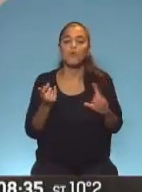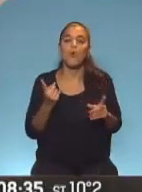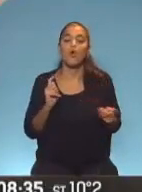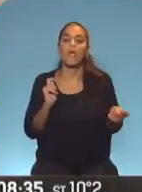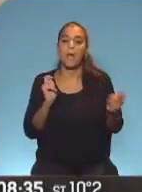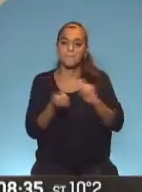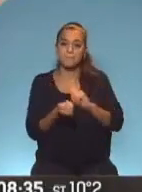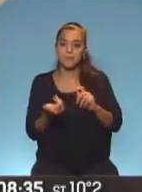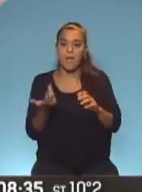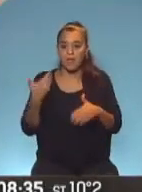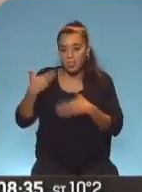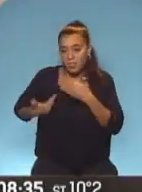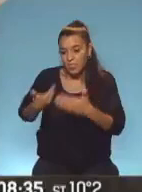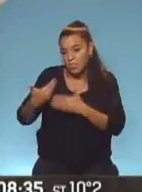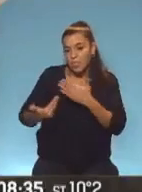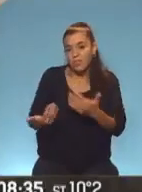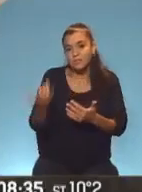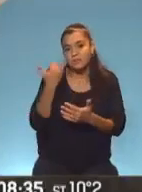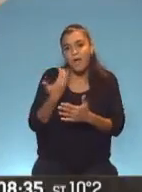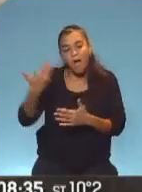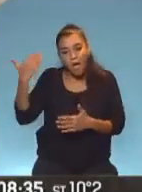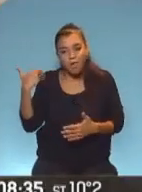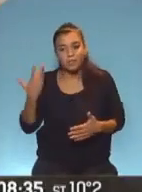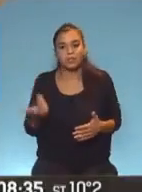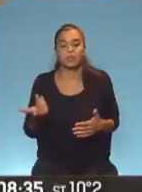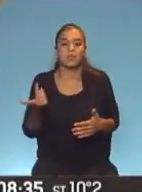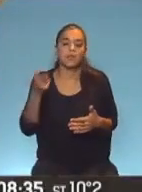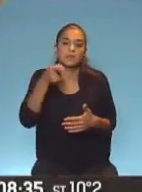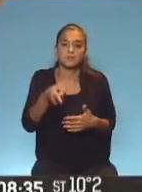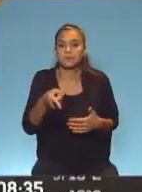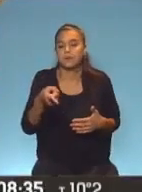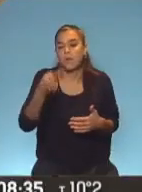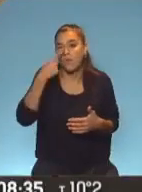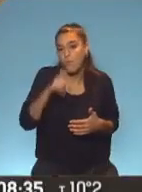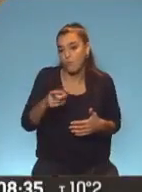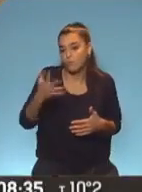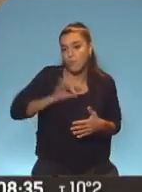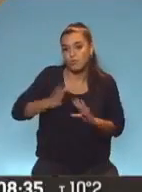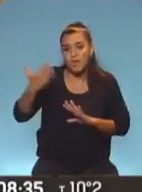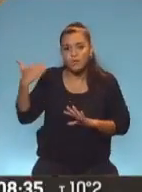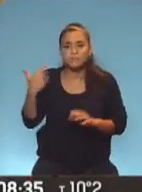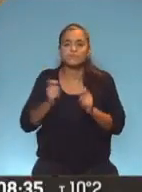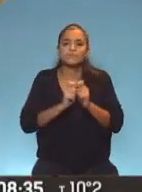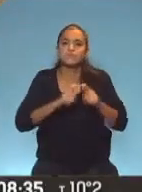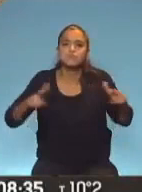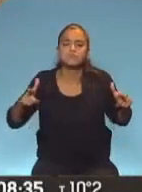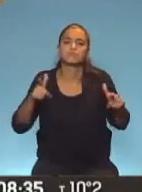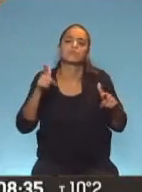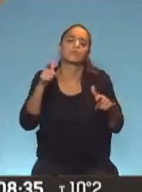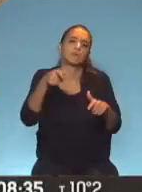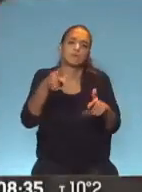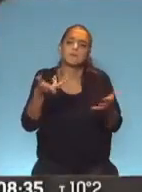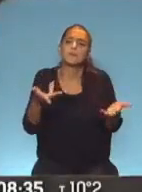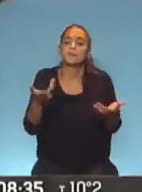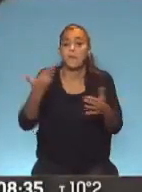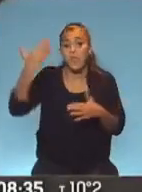revertir una tendencia que venía llevando nuestro país en los últimos años hacia el aumento de la tasa de encarcelamiento.